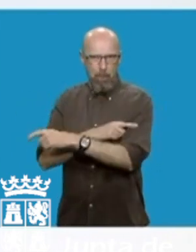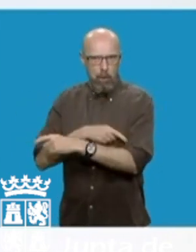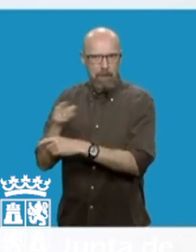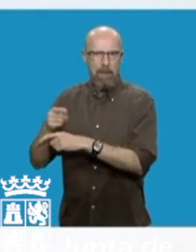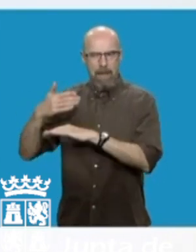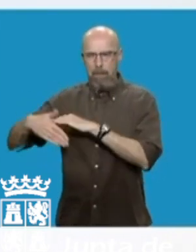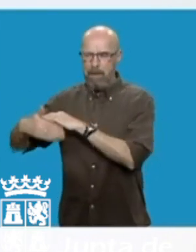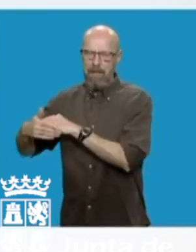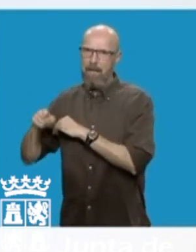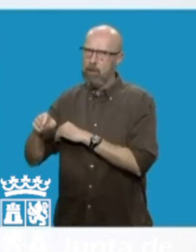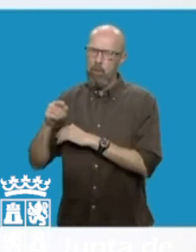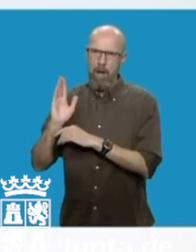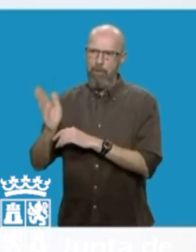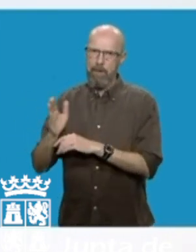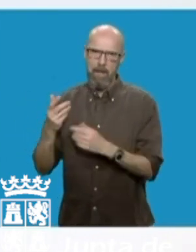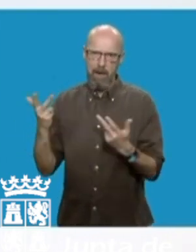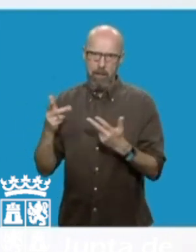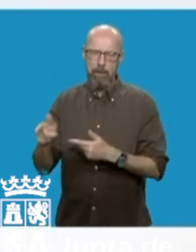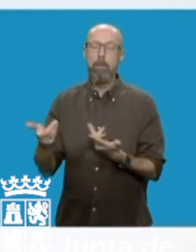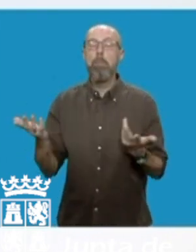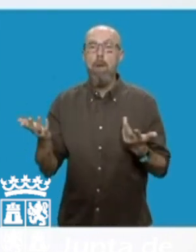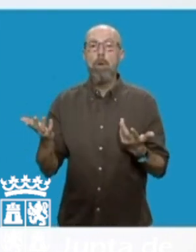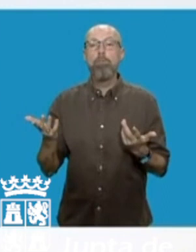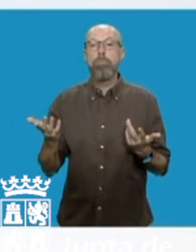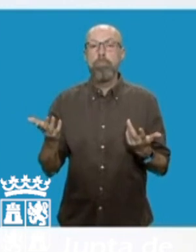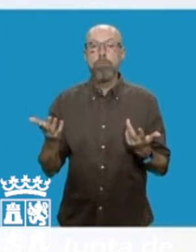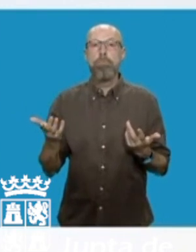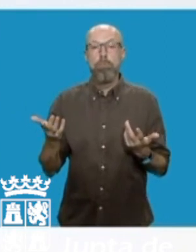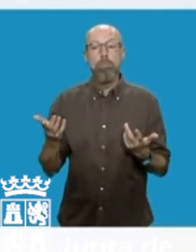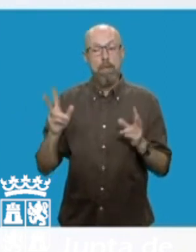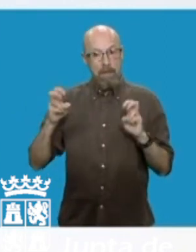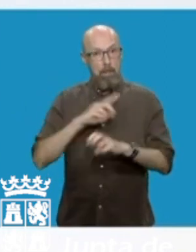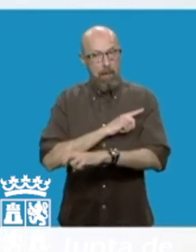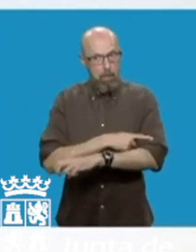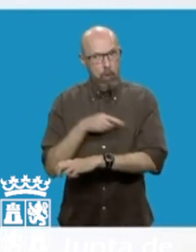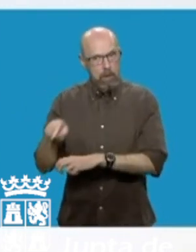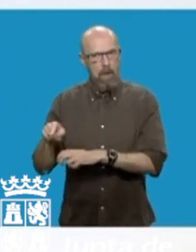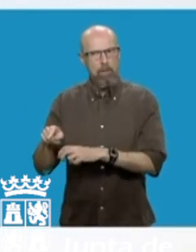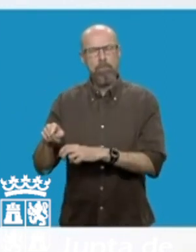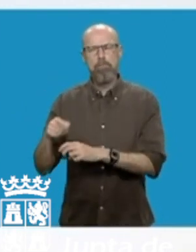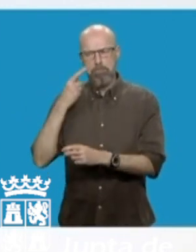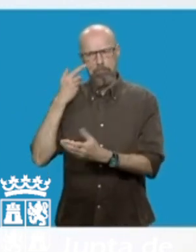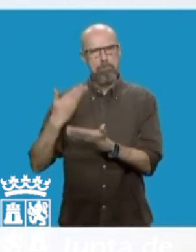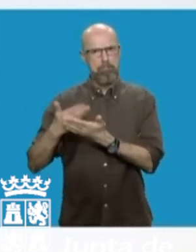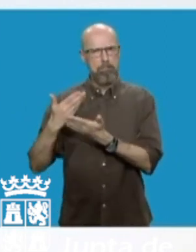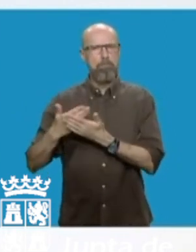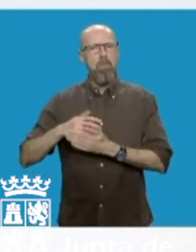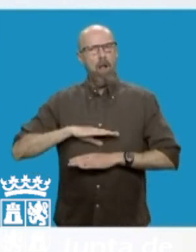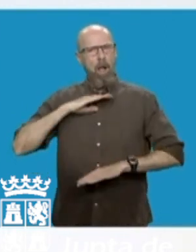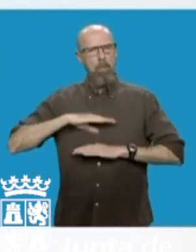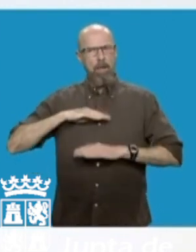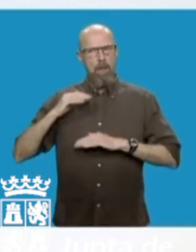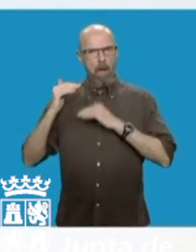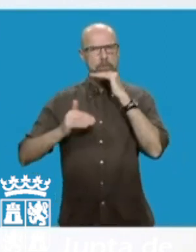están condicionando de manera notable. Pero, una vez más, el mundo del deporte está demostrando, ha demostrado su capacidad de